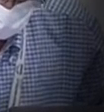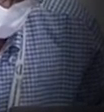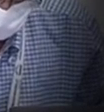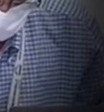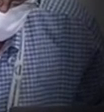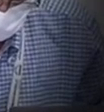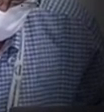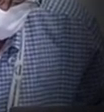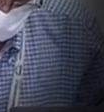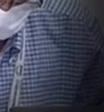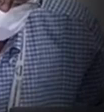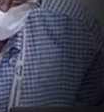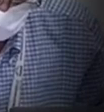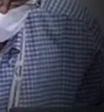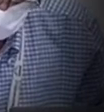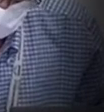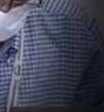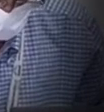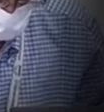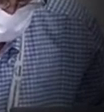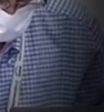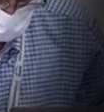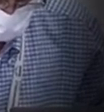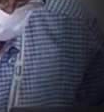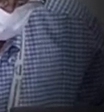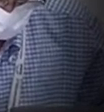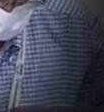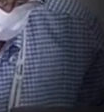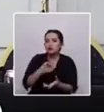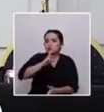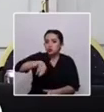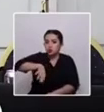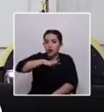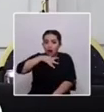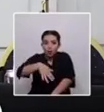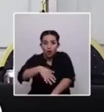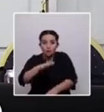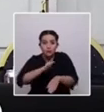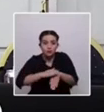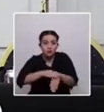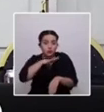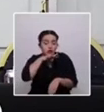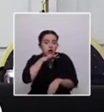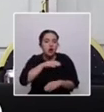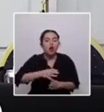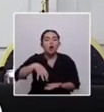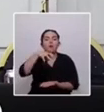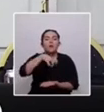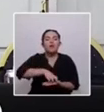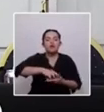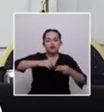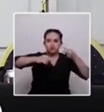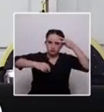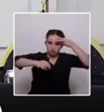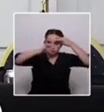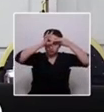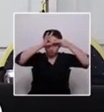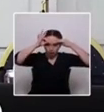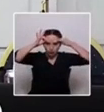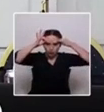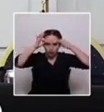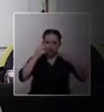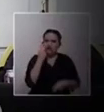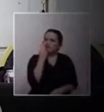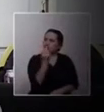en la macrozona sur, los chilenos tendrán que hablar con el pueblo mapuche. Yo solo les pido que digamos las cosas como son y veamos las consecuencias de este